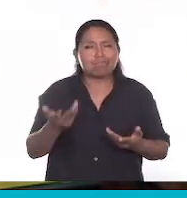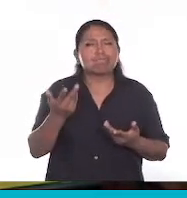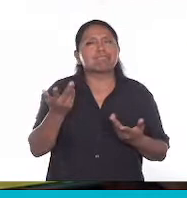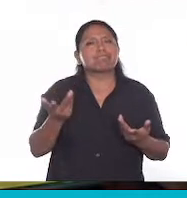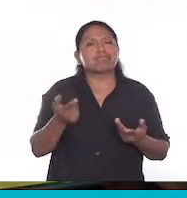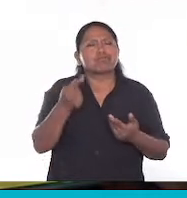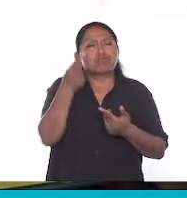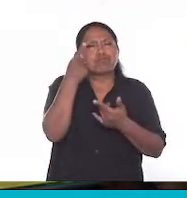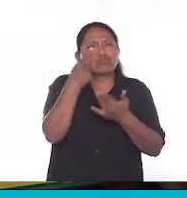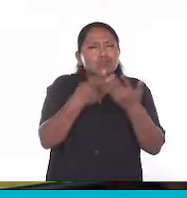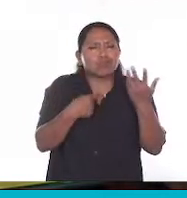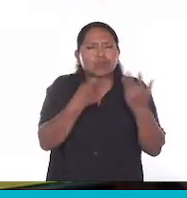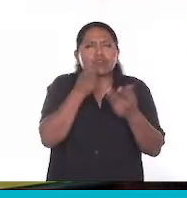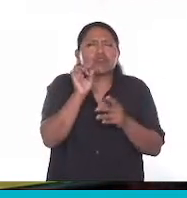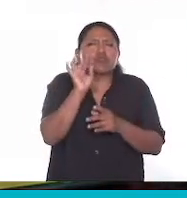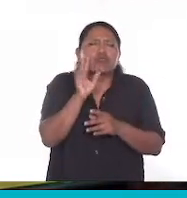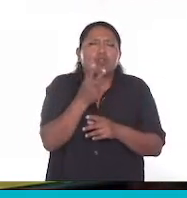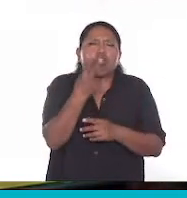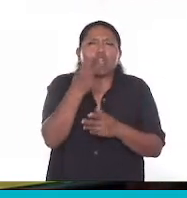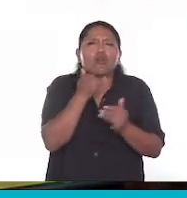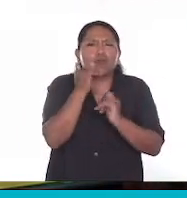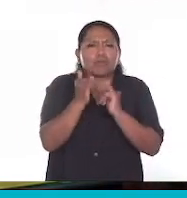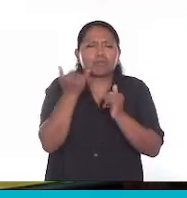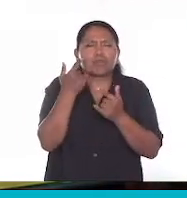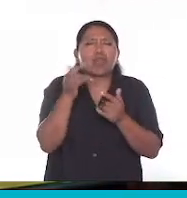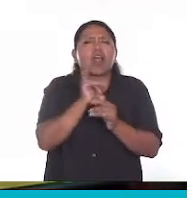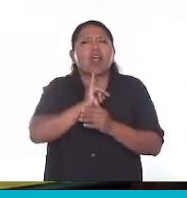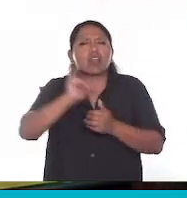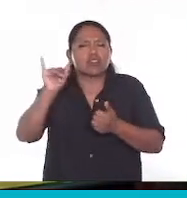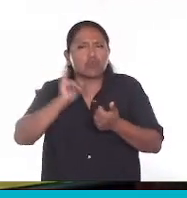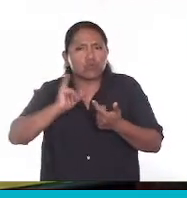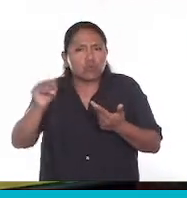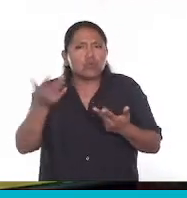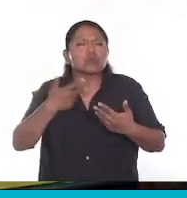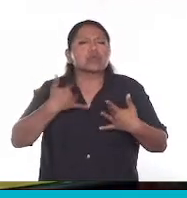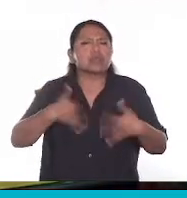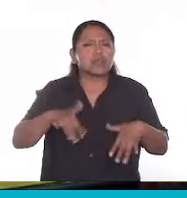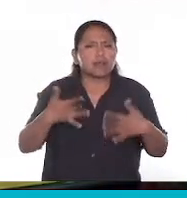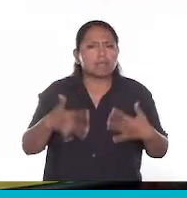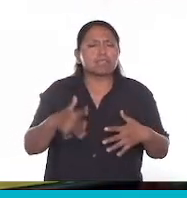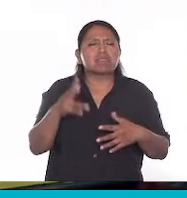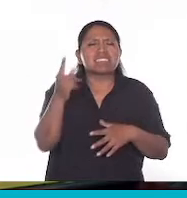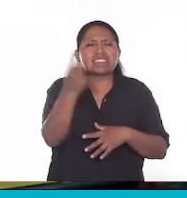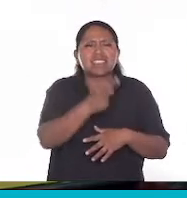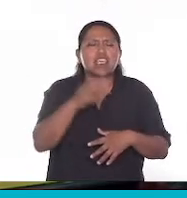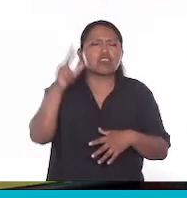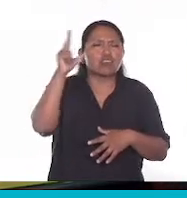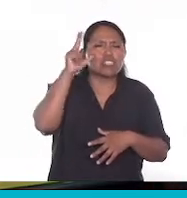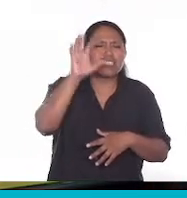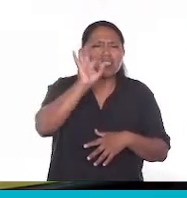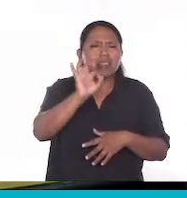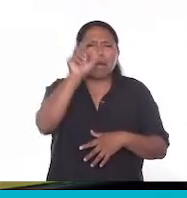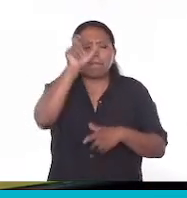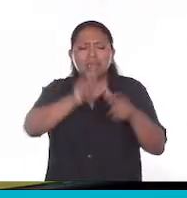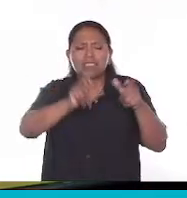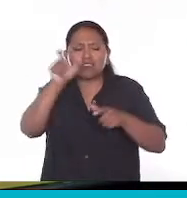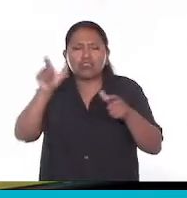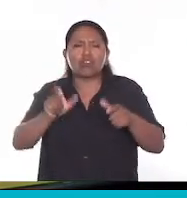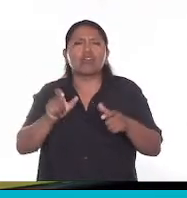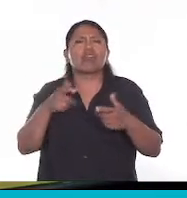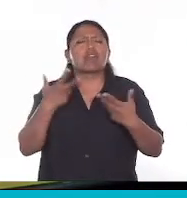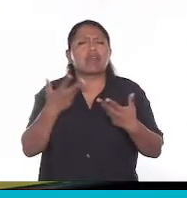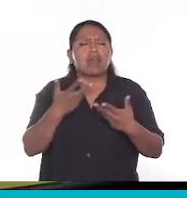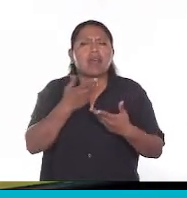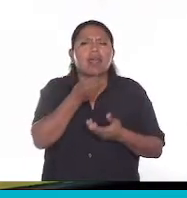los ejemplos, yo traje 2 nada más, son muchísimas las denuncias, alrededor de 180 personas declararon en